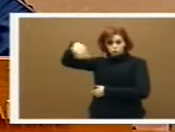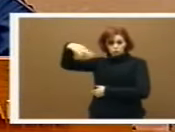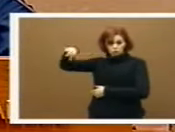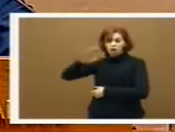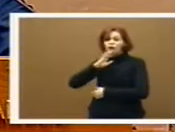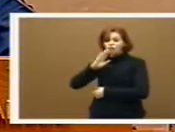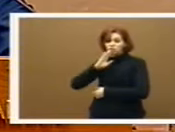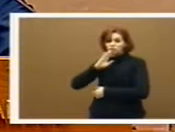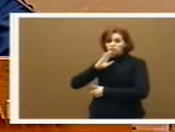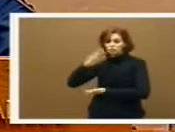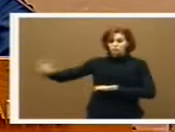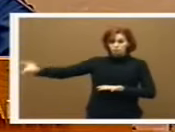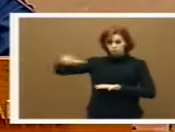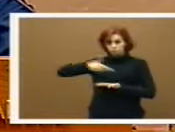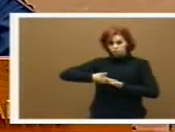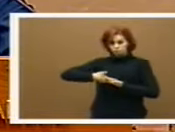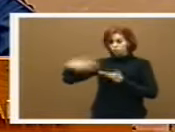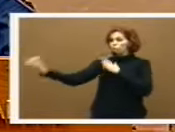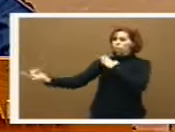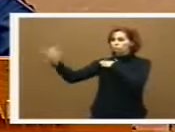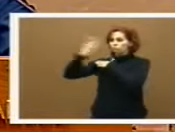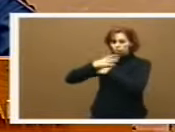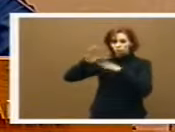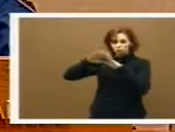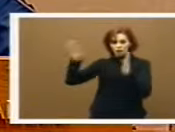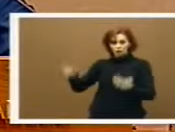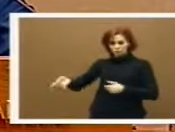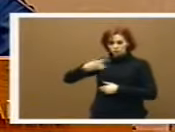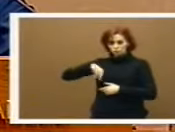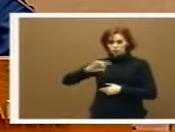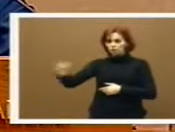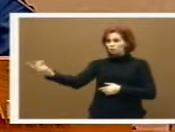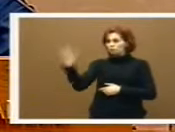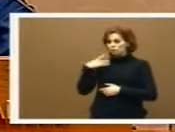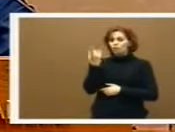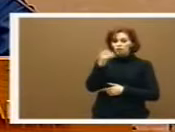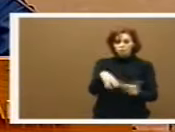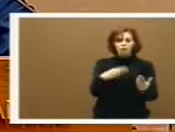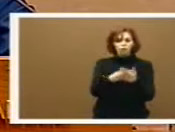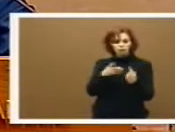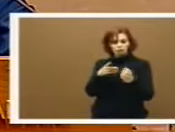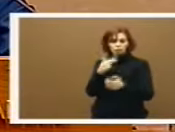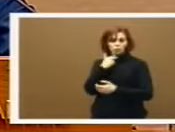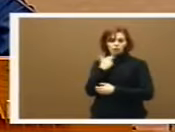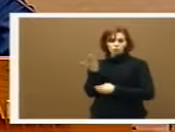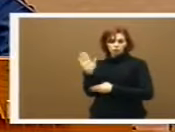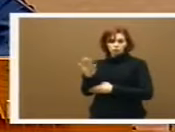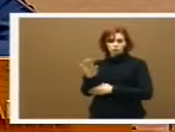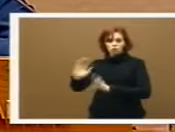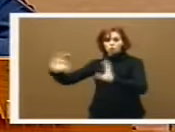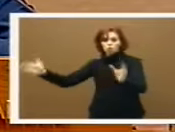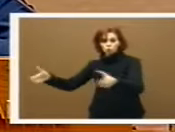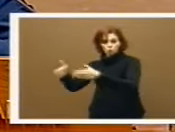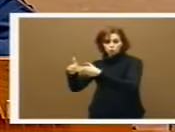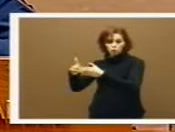decía antes, ha sido enviada a la mesa de la Cámara y también tiene conocimiento de la misma la Junta de Portavoces, la ha realizado el Grupo